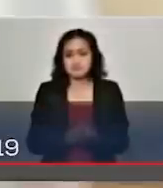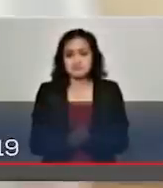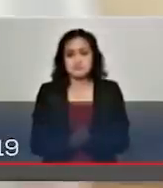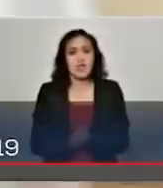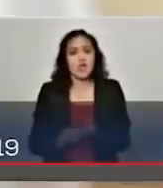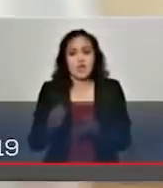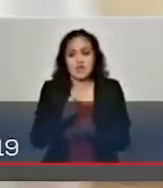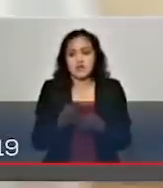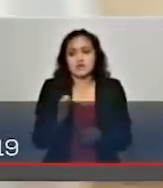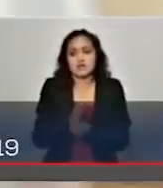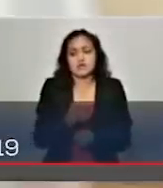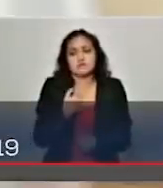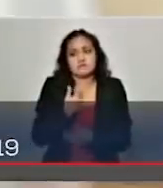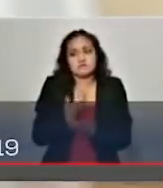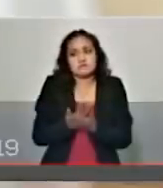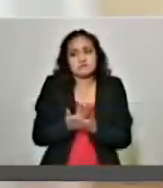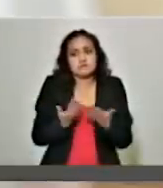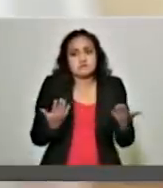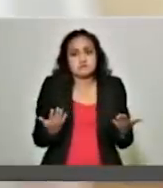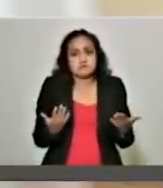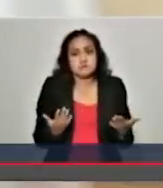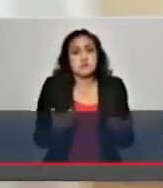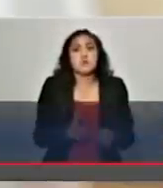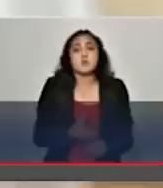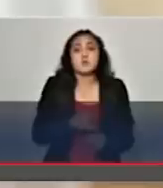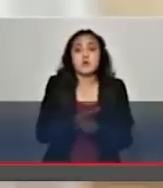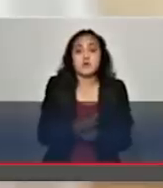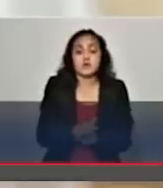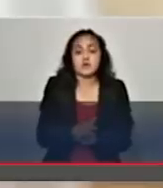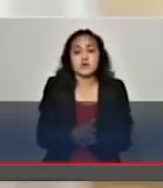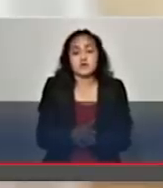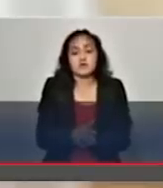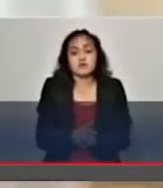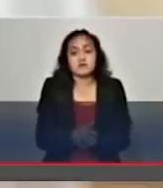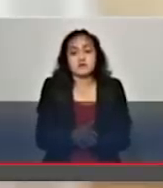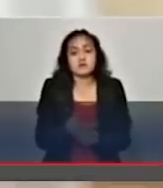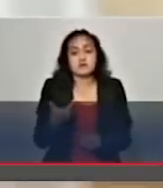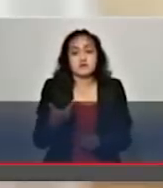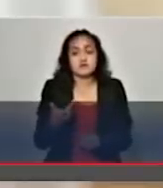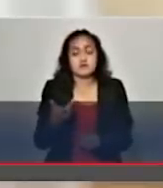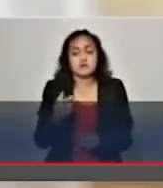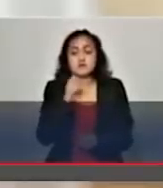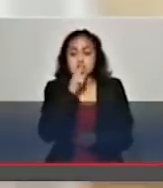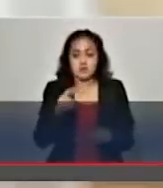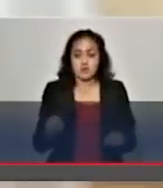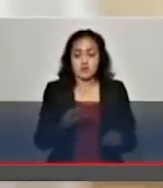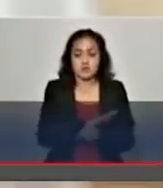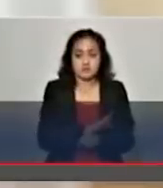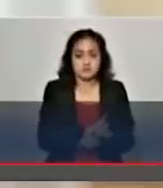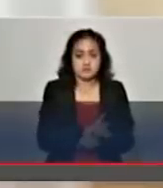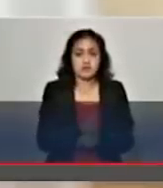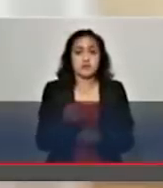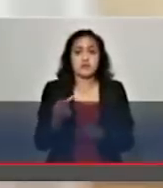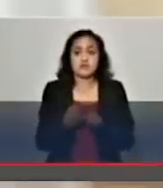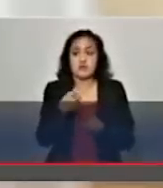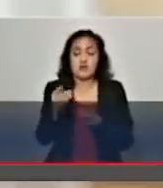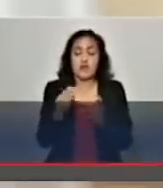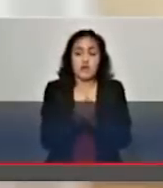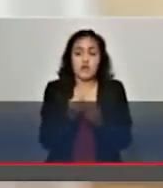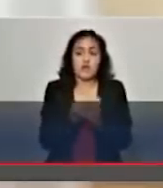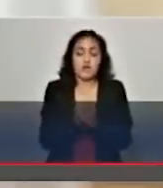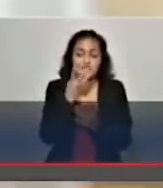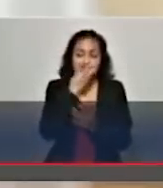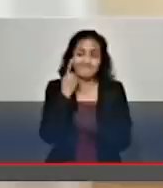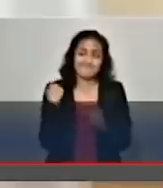yo te estoy esperando cuál va a ser el costo en materia de cubrir por los asuntos